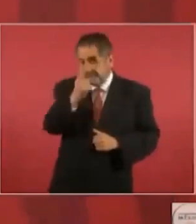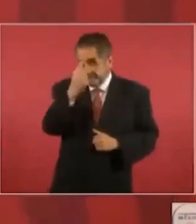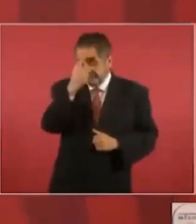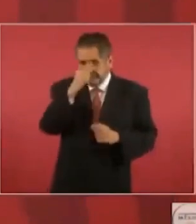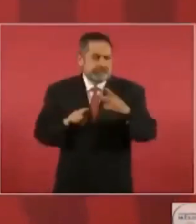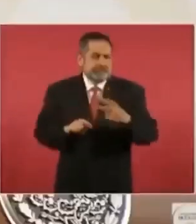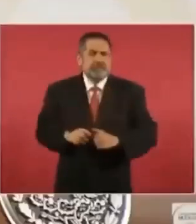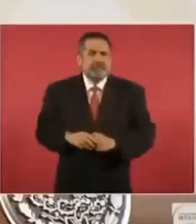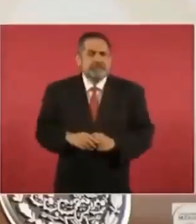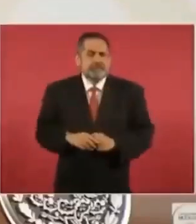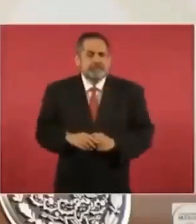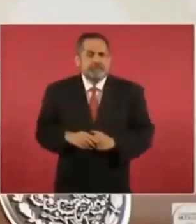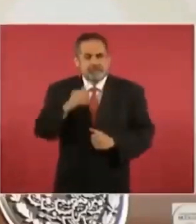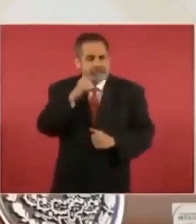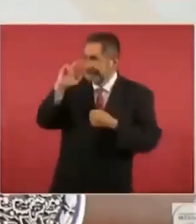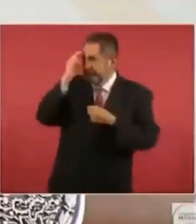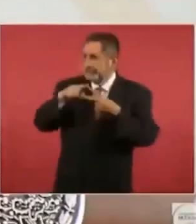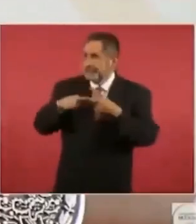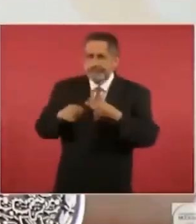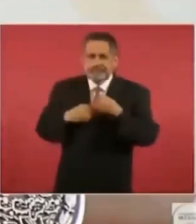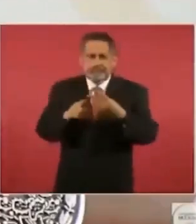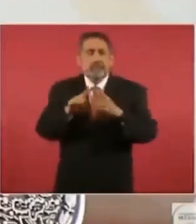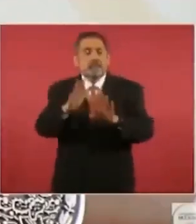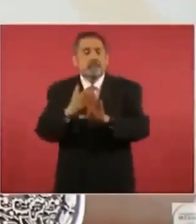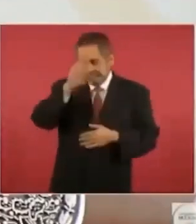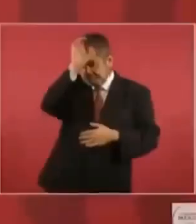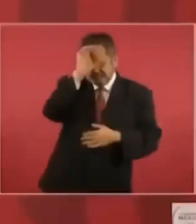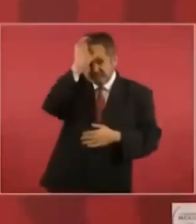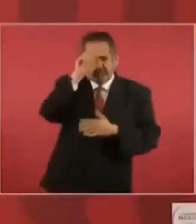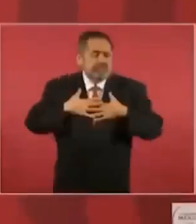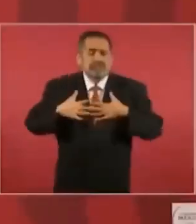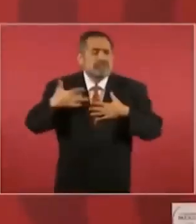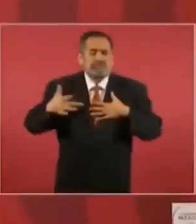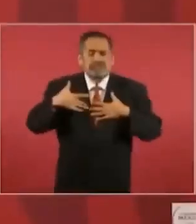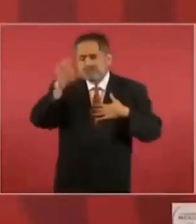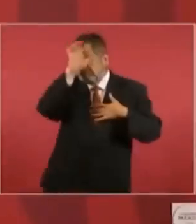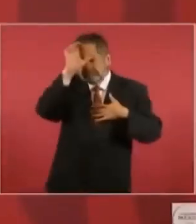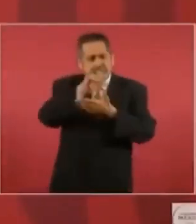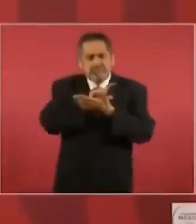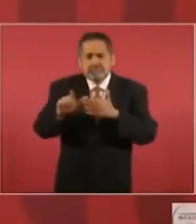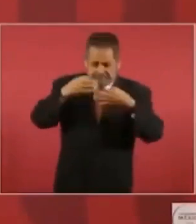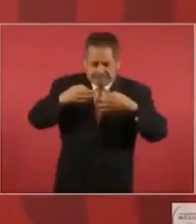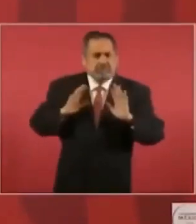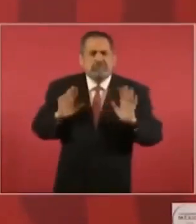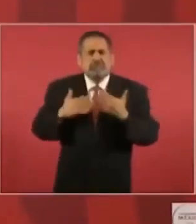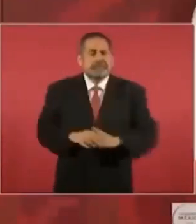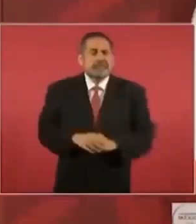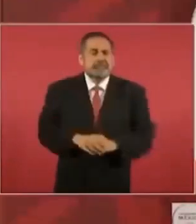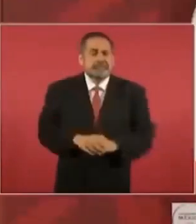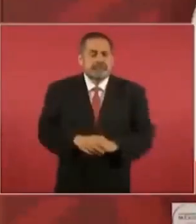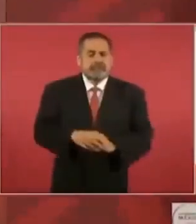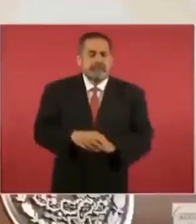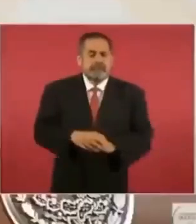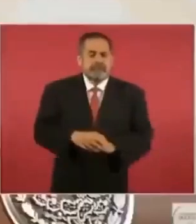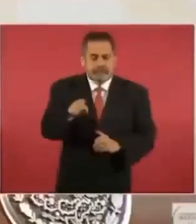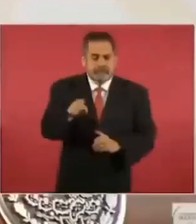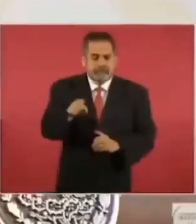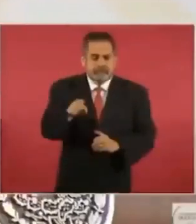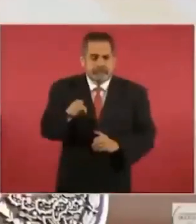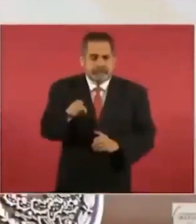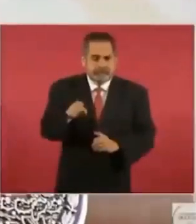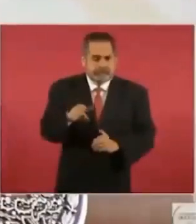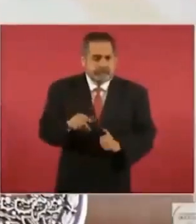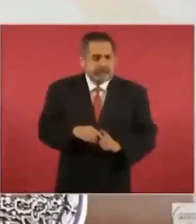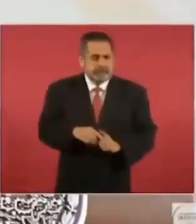a dos poetas siempre que se den estos casos. Bueno, antes que nada la conciencia, que es nuestro tribunal, el más importante, nuestra conciencia. Y también,